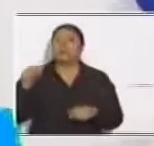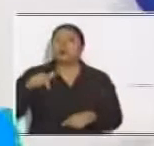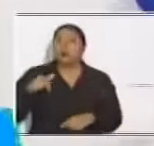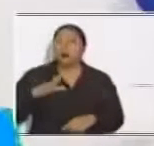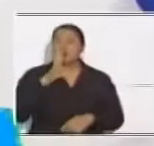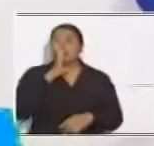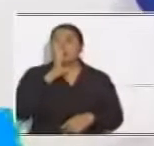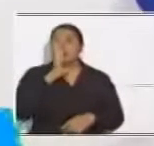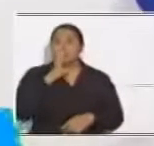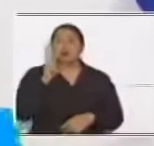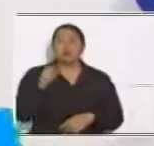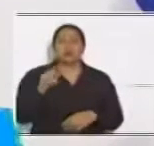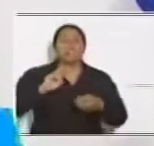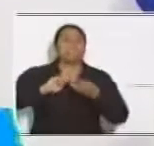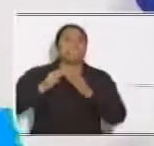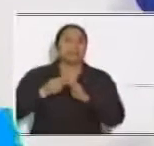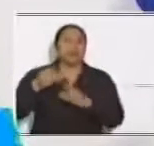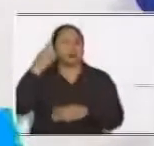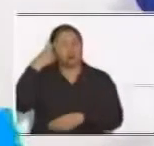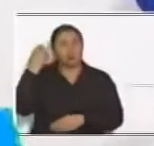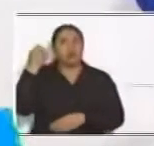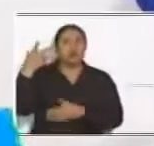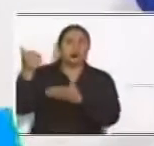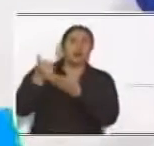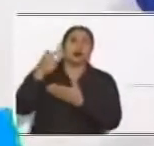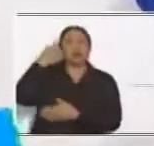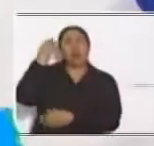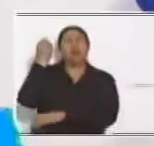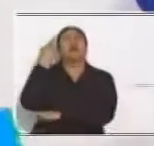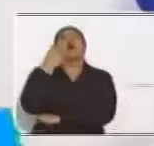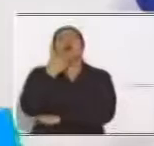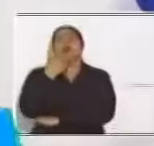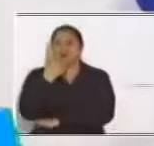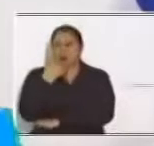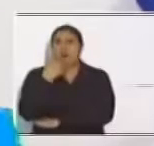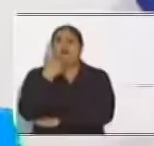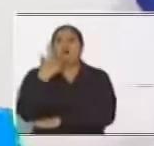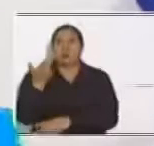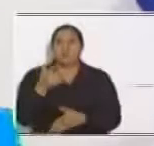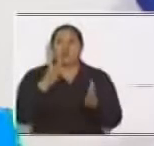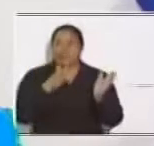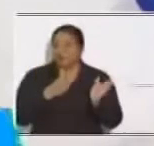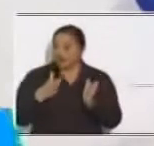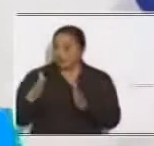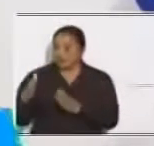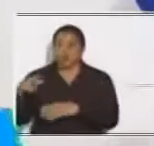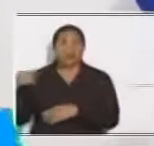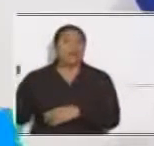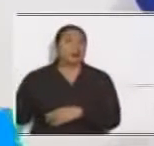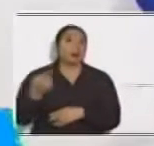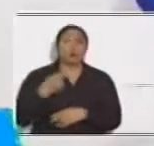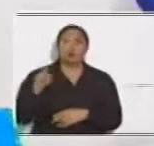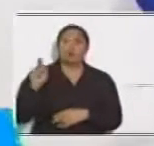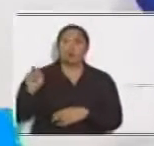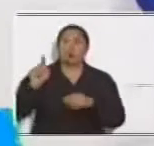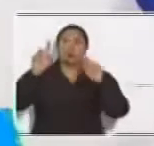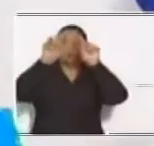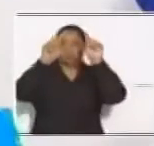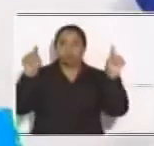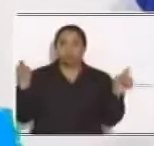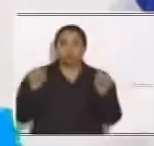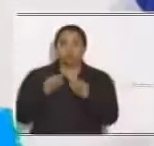entender, a clasificar y a utilizar todo lo referente a este tipo de figuras.